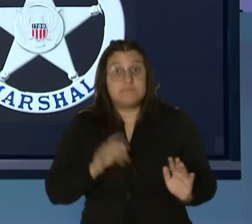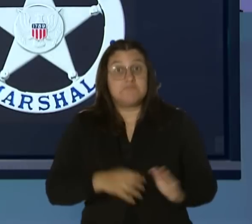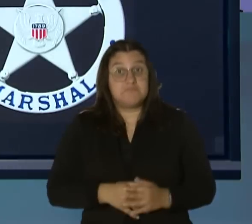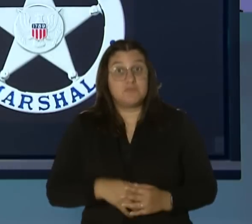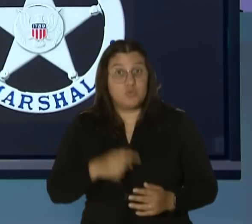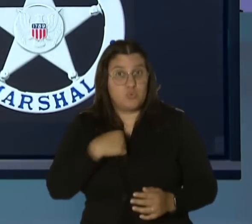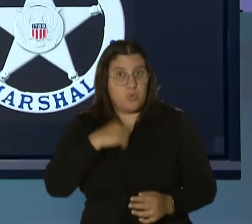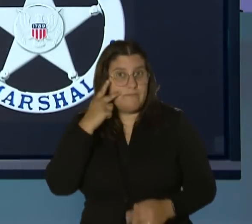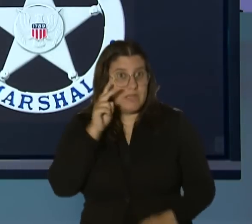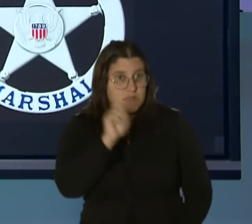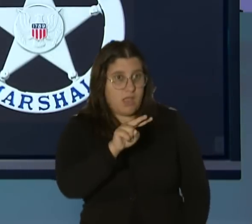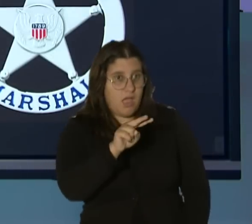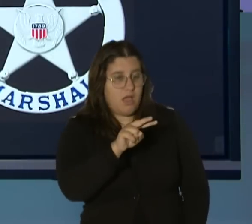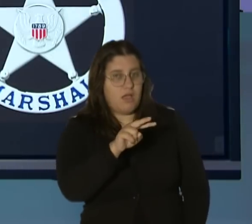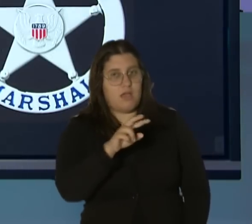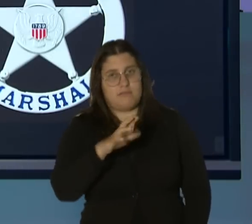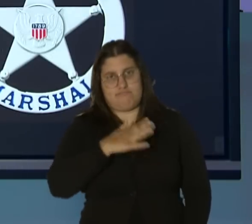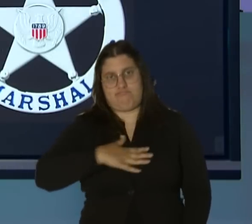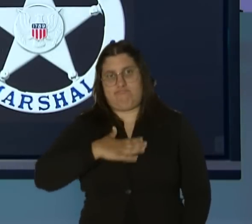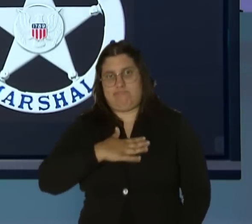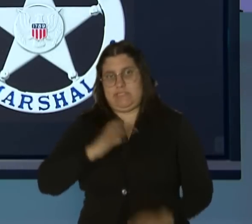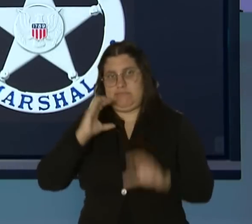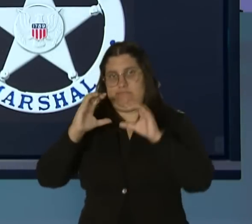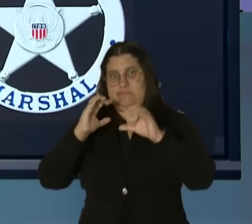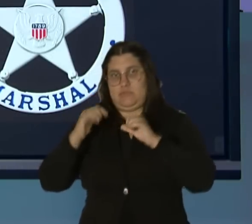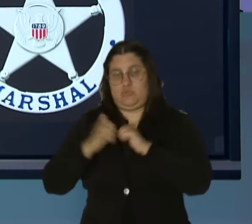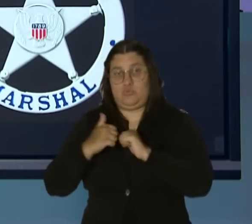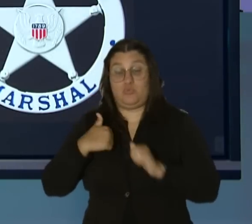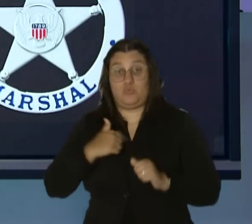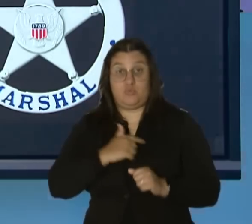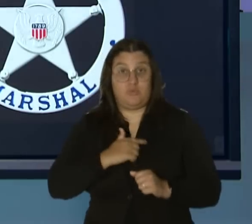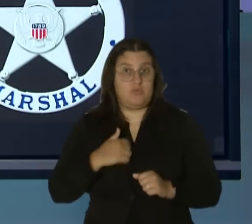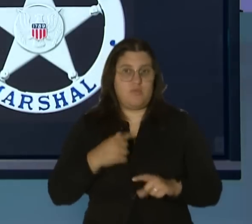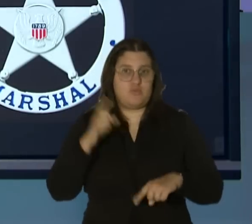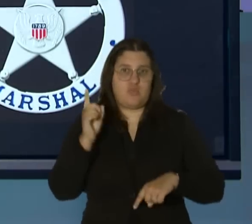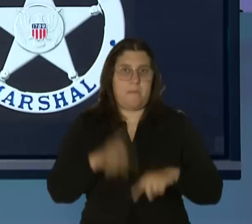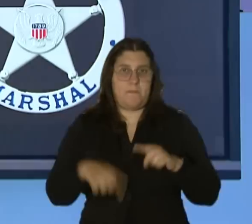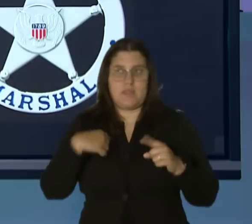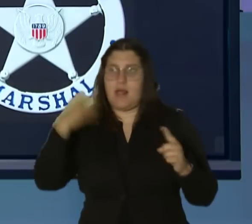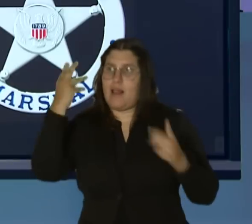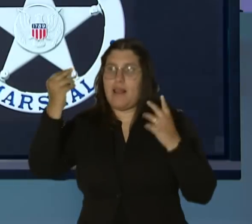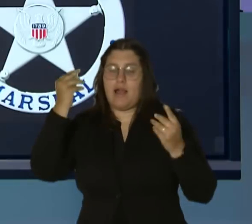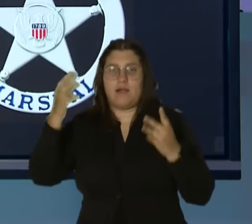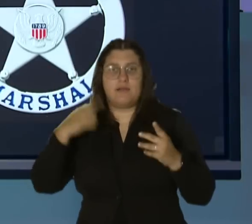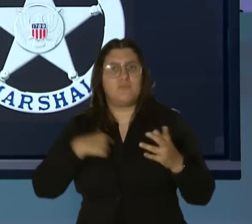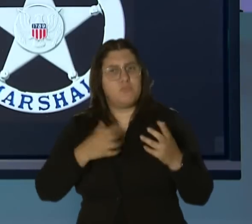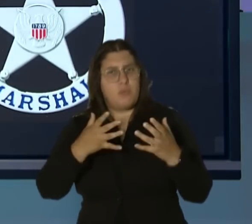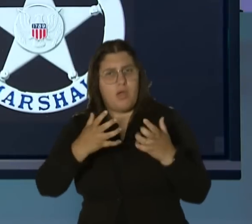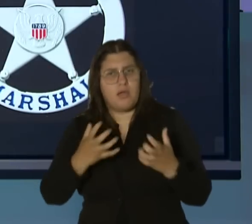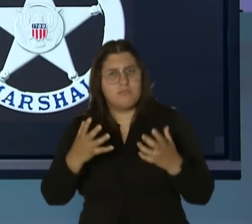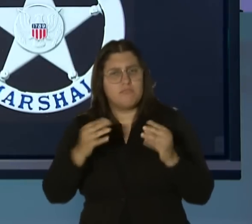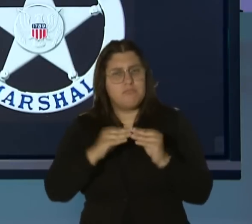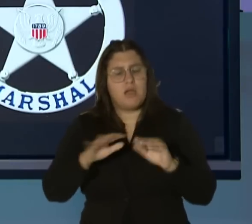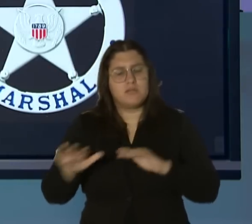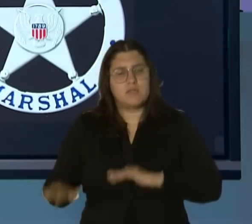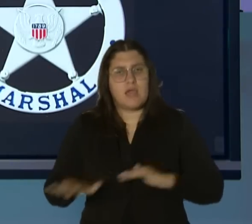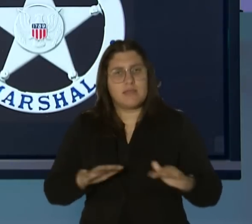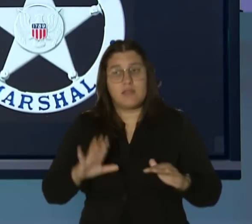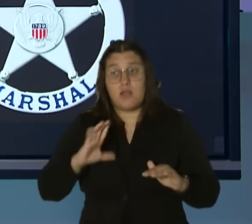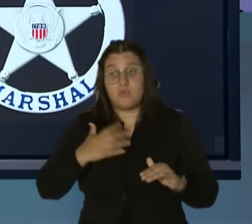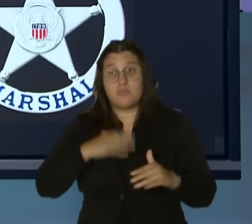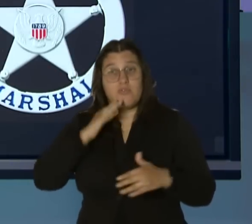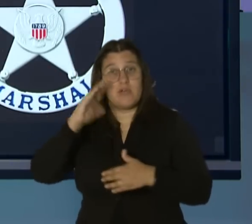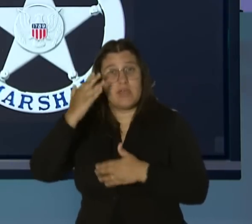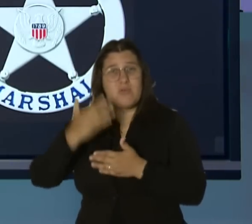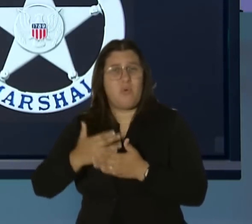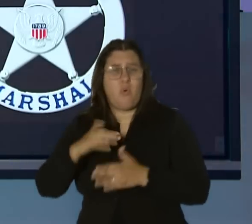¿Usted lo vio? Usted se comunica con las autoridades porque este tipo de personas no puede estar en la calle. Queremos estar un poco más tranquilos y queremos que nuestros hijos, nuestros